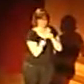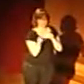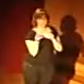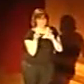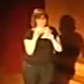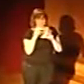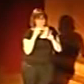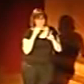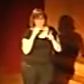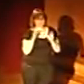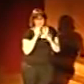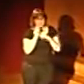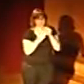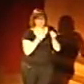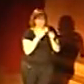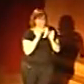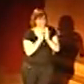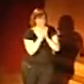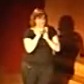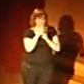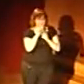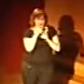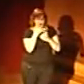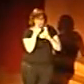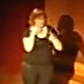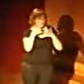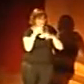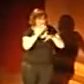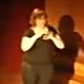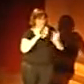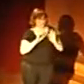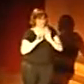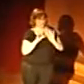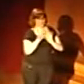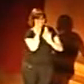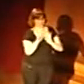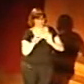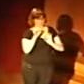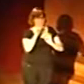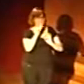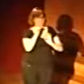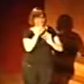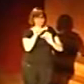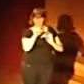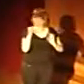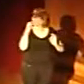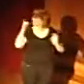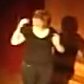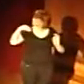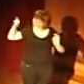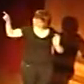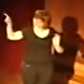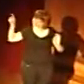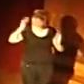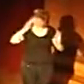alexandro sanciro en 1827 de decoraciones para el teatro de la escala esta que están viendo Ustedes es una de ellas eh